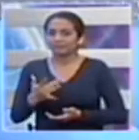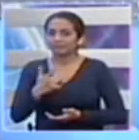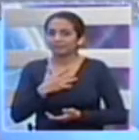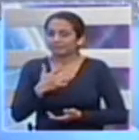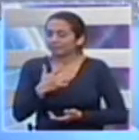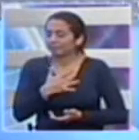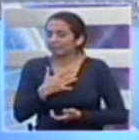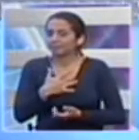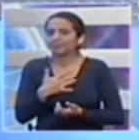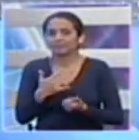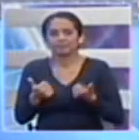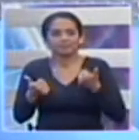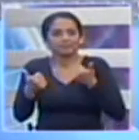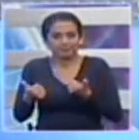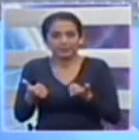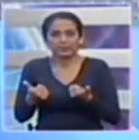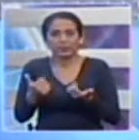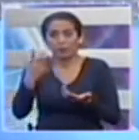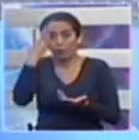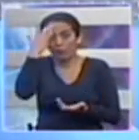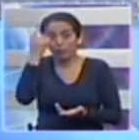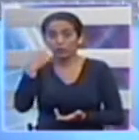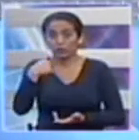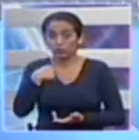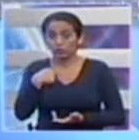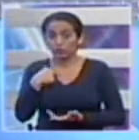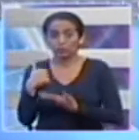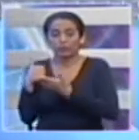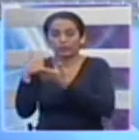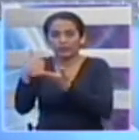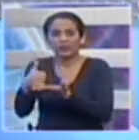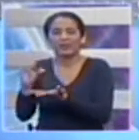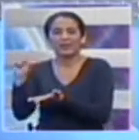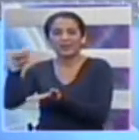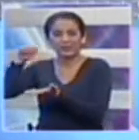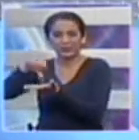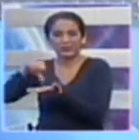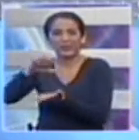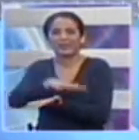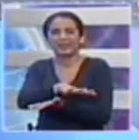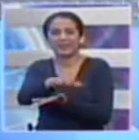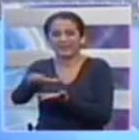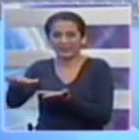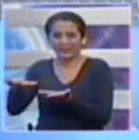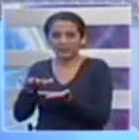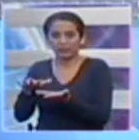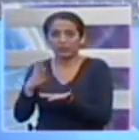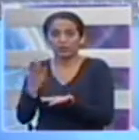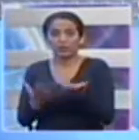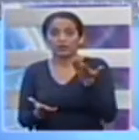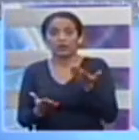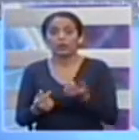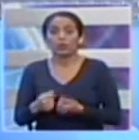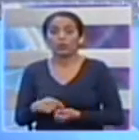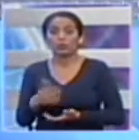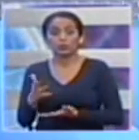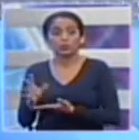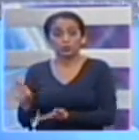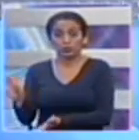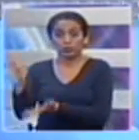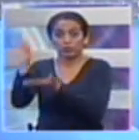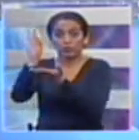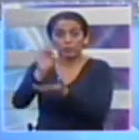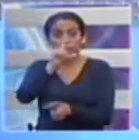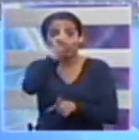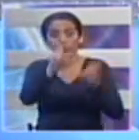de ser una representante de la ciudad, realmente involucra mucho más. Cuando eres una figura pública, probablemente la gente te abre más las puertas a la ayuda, te das